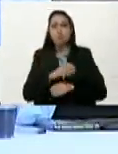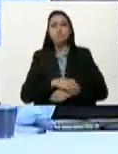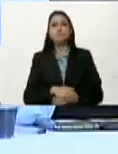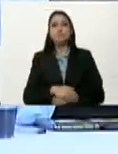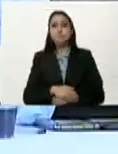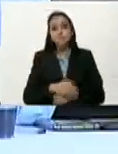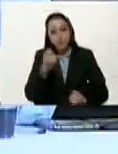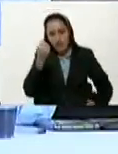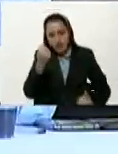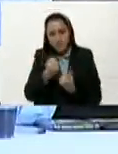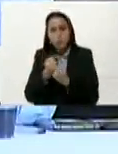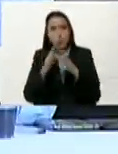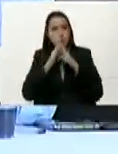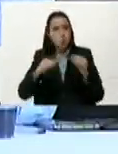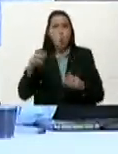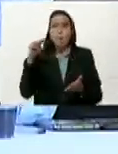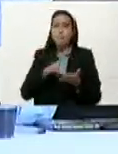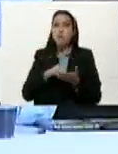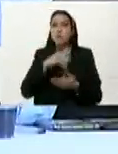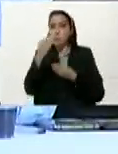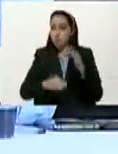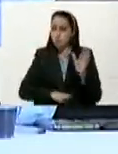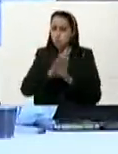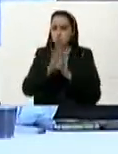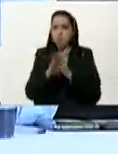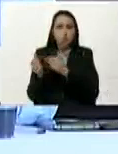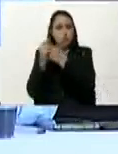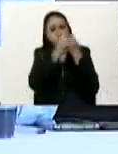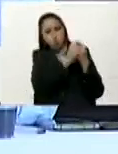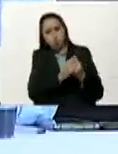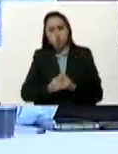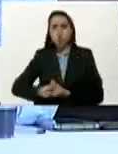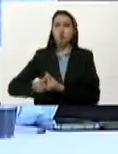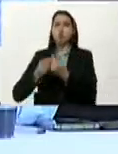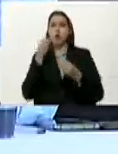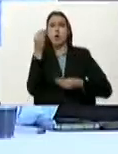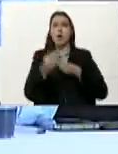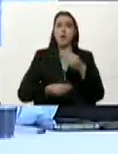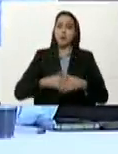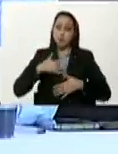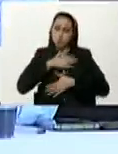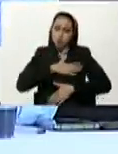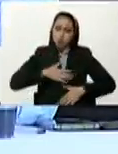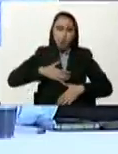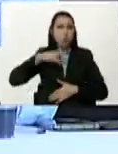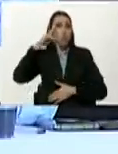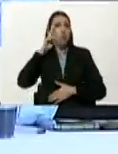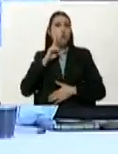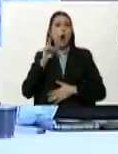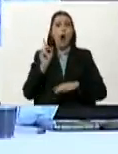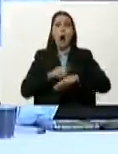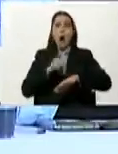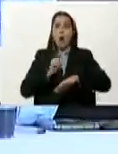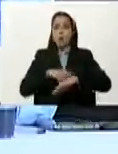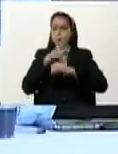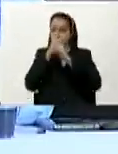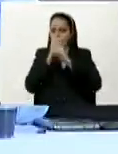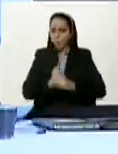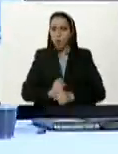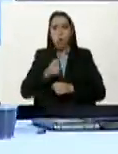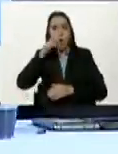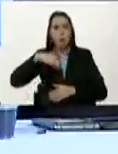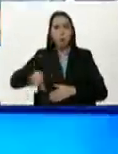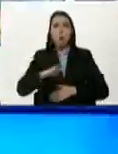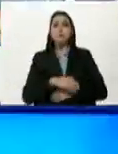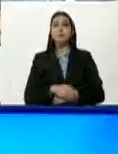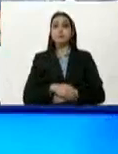productivo y con todas miranda para levantar la economía y reconstruir el estado de bienestar bolivariano y los tiempos de prosperidad del pueblo venezolano